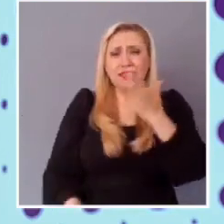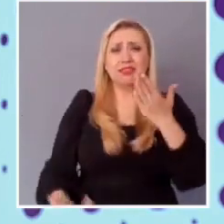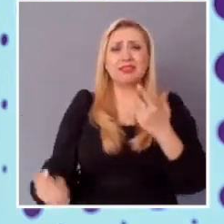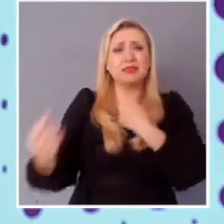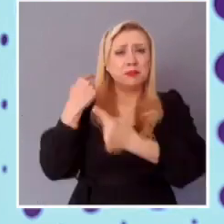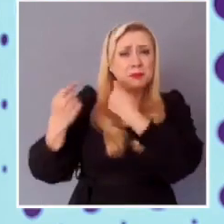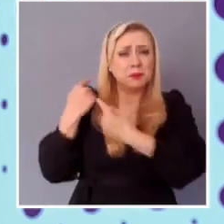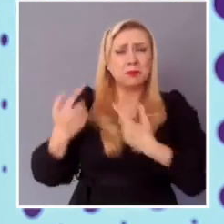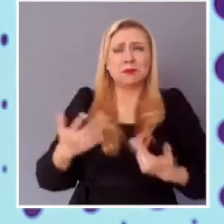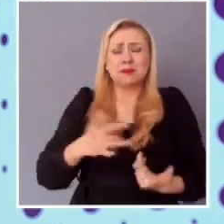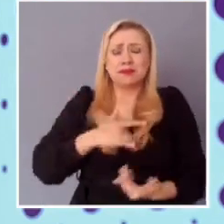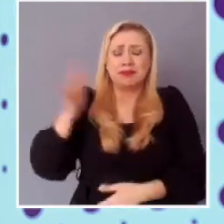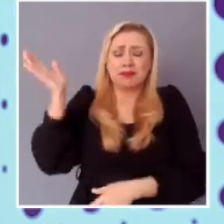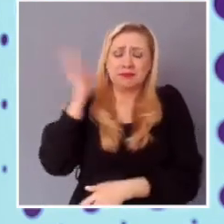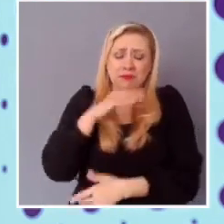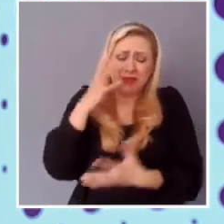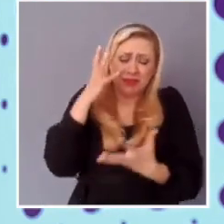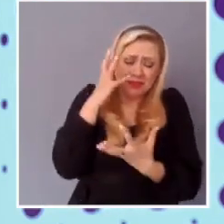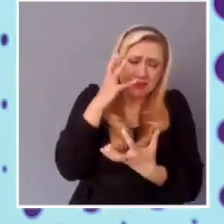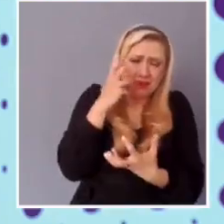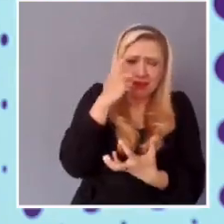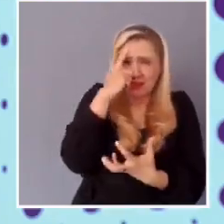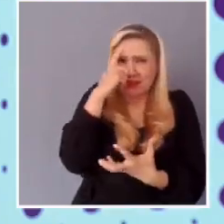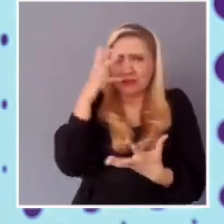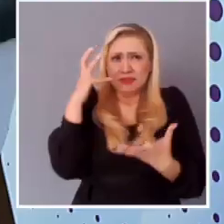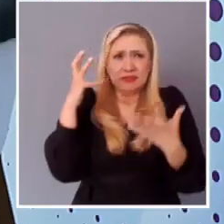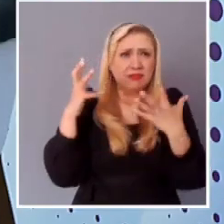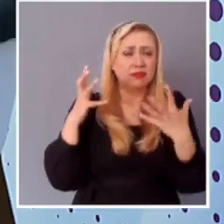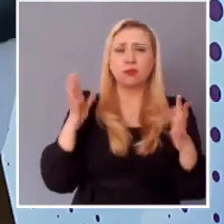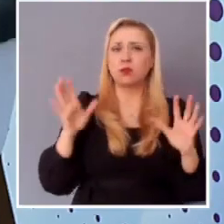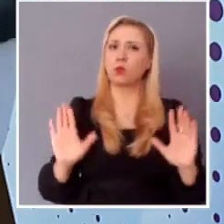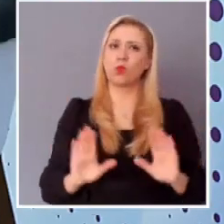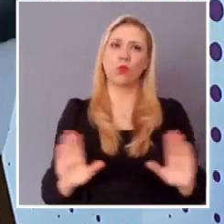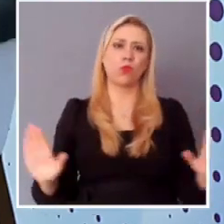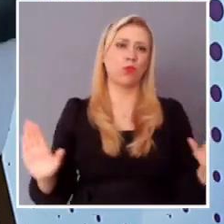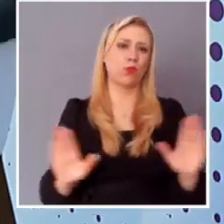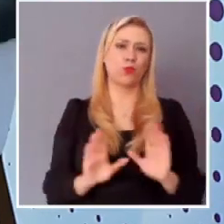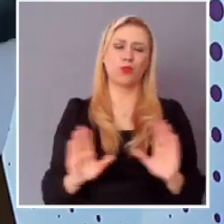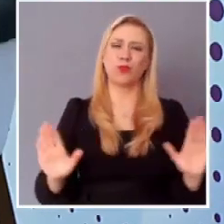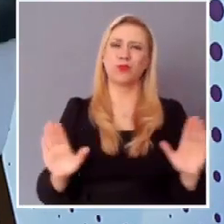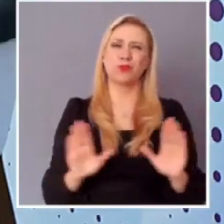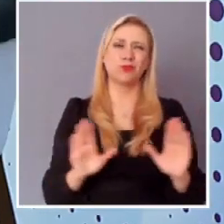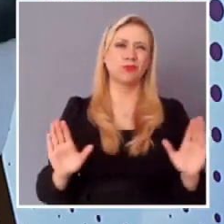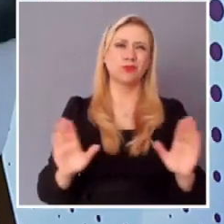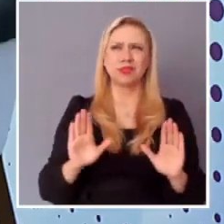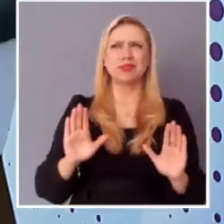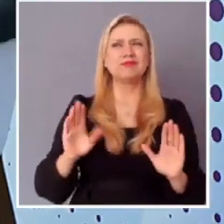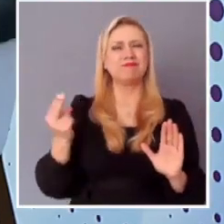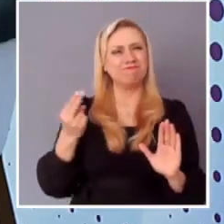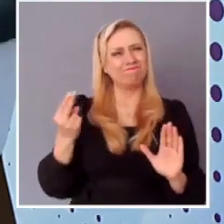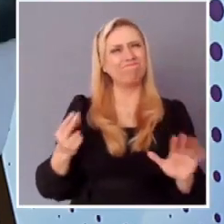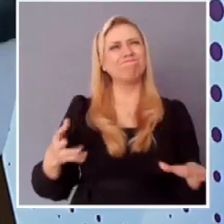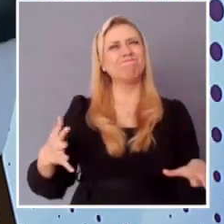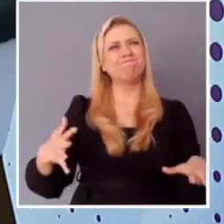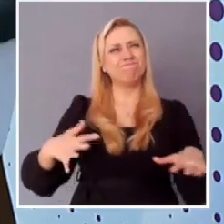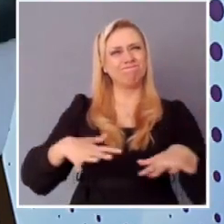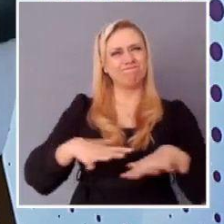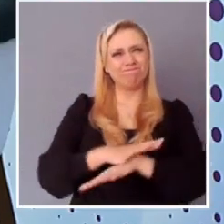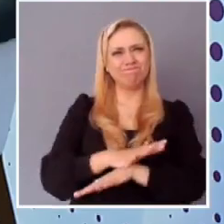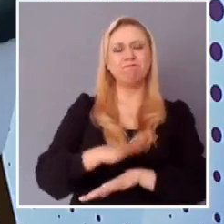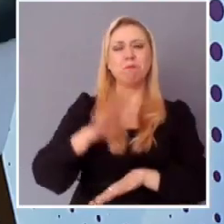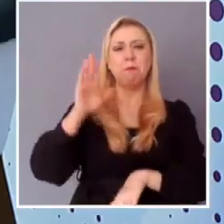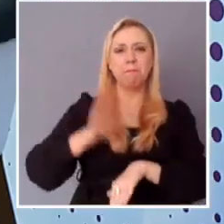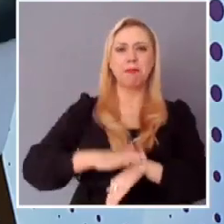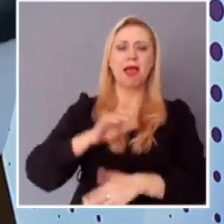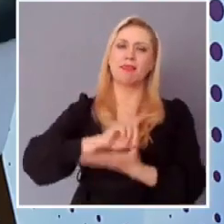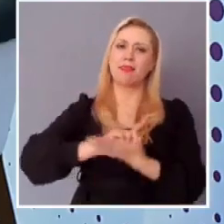entonces se trata también de evitar esto, no porque no vayan, ¿no? O sea, sino porque ese modelo justamente pueda transformarse en un modelo que esté más enfocado